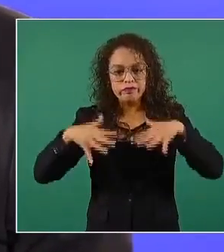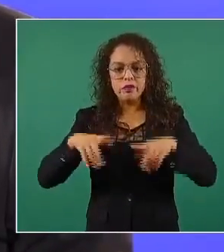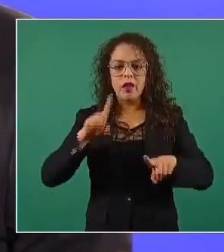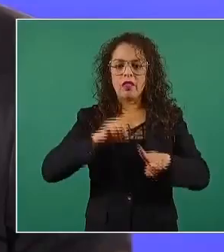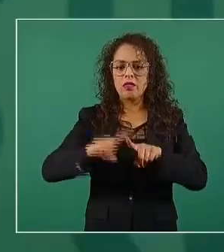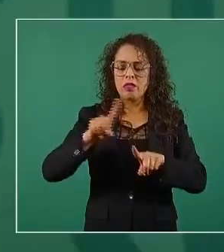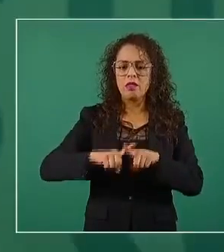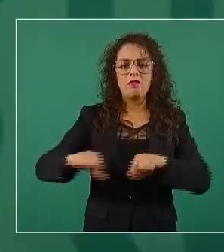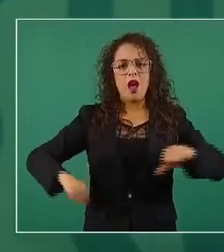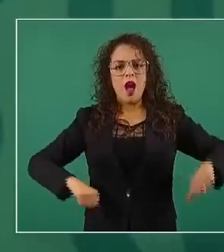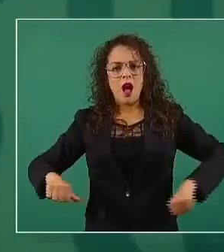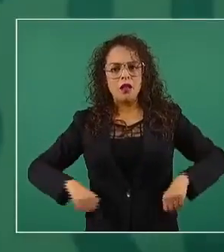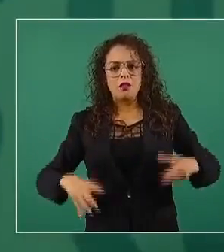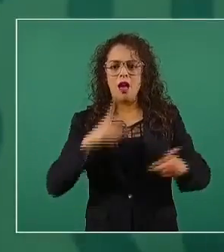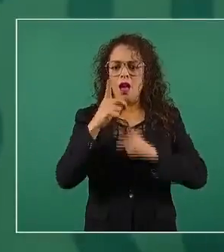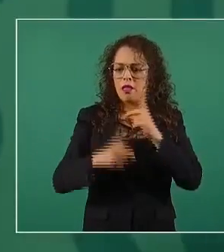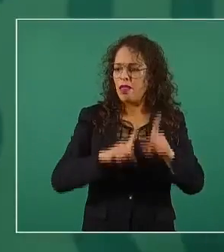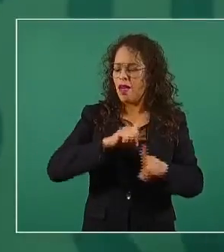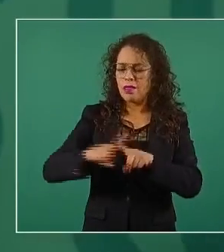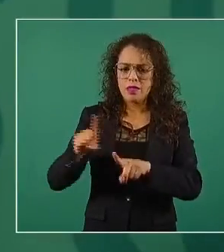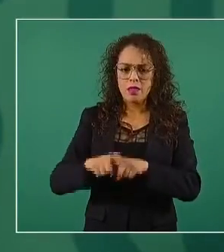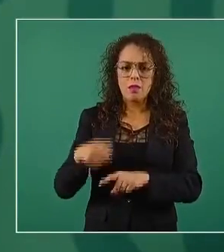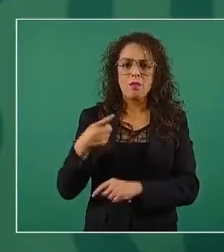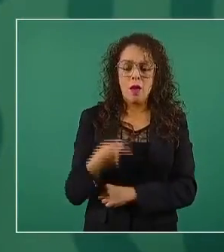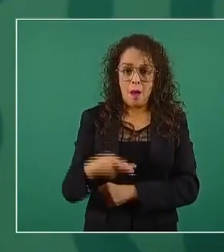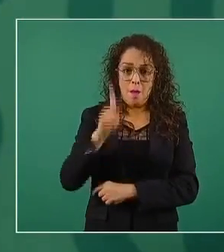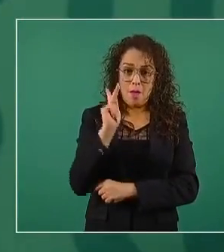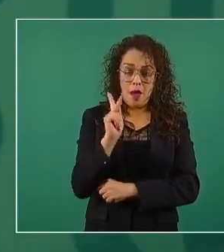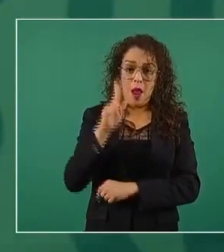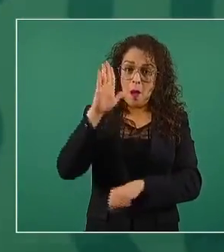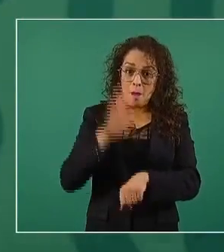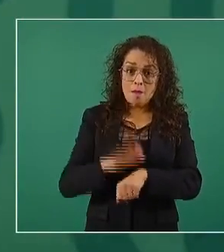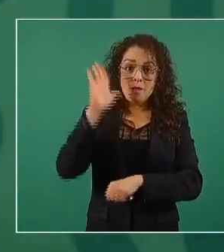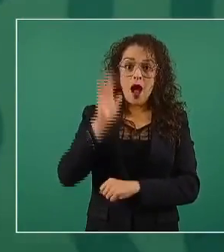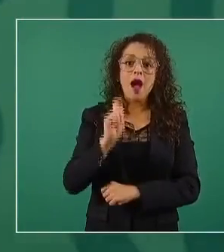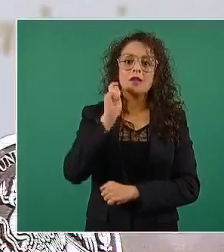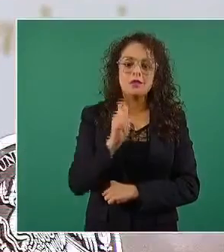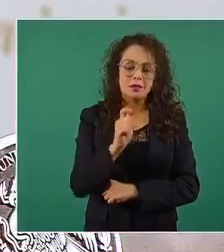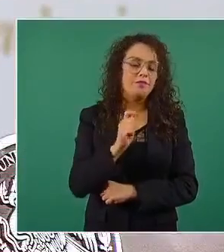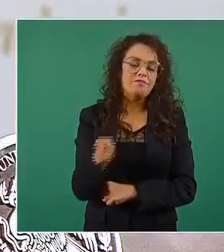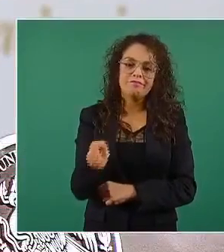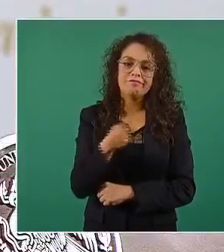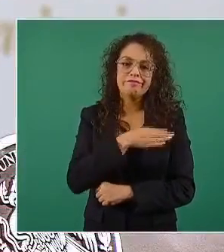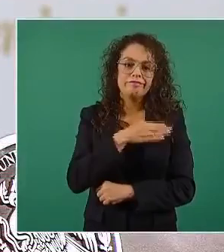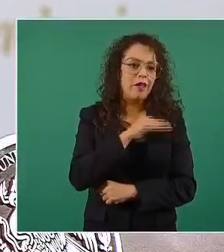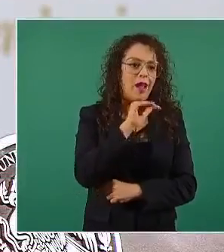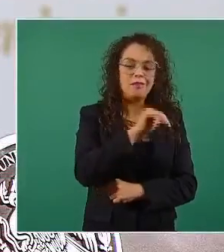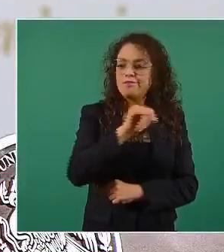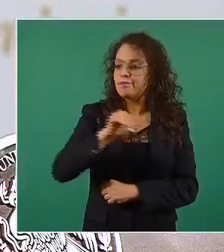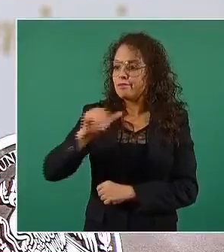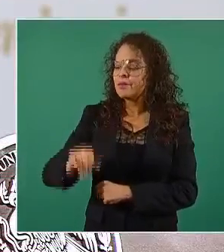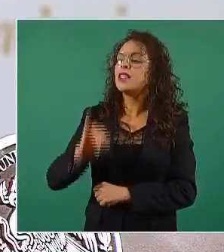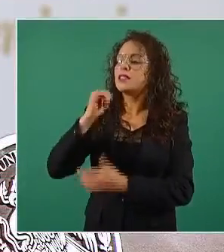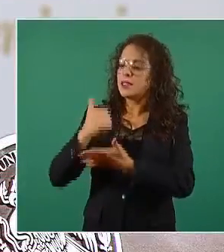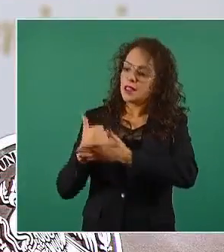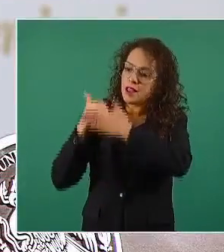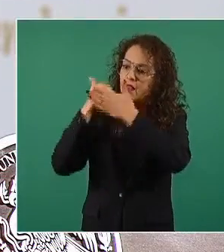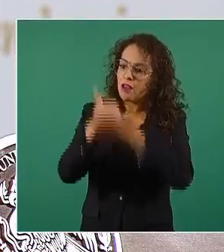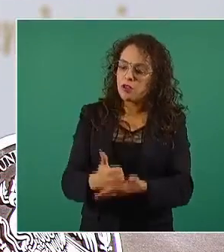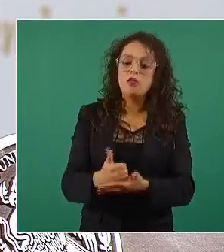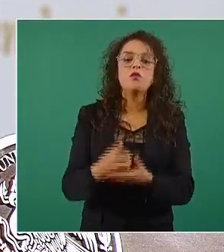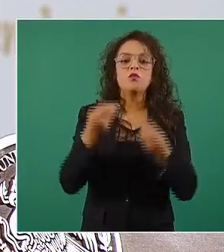teletones. Pero sobre todo hemos apelado a la bondad de los mexicanos y una y otra vez su generosidad